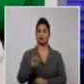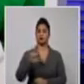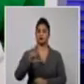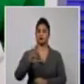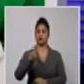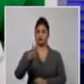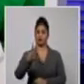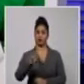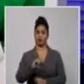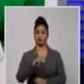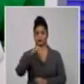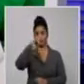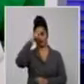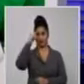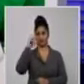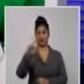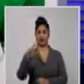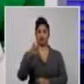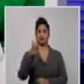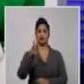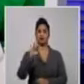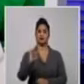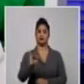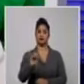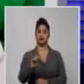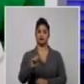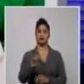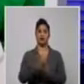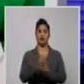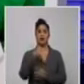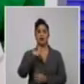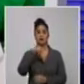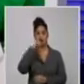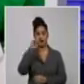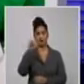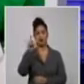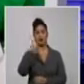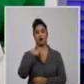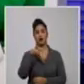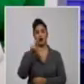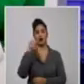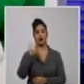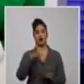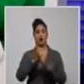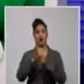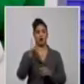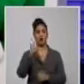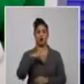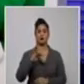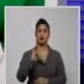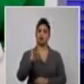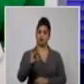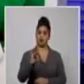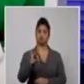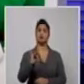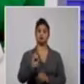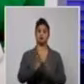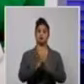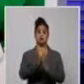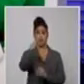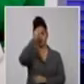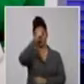Clara 37, Manicaragua 7, Santo Domingo 3 y 1 de cada uno de